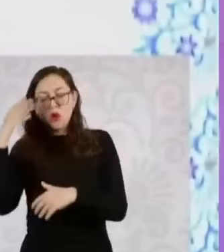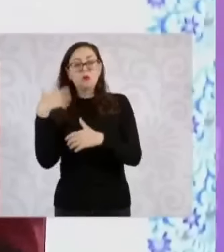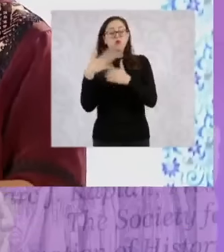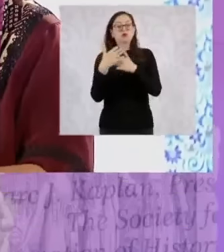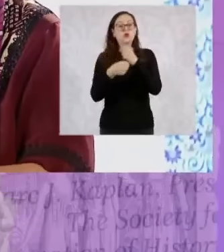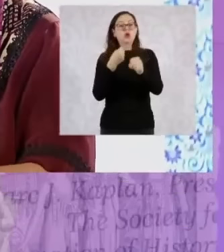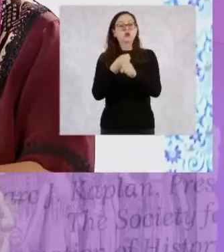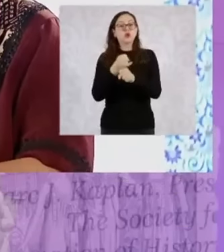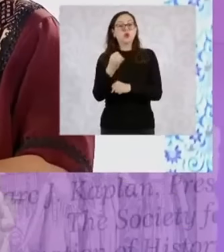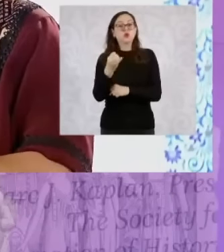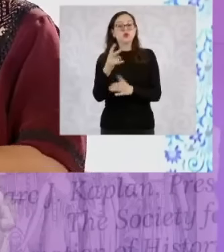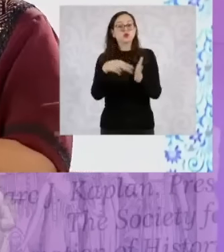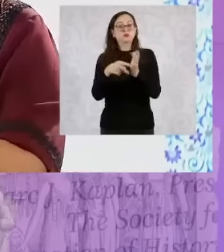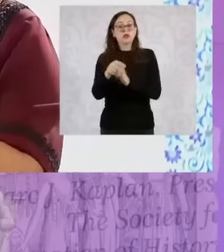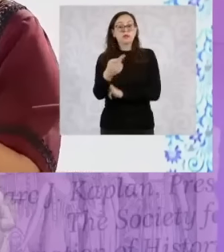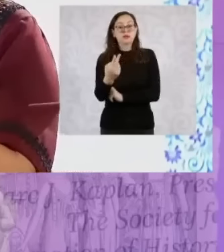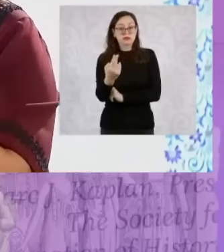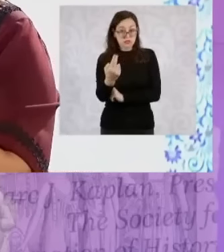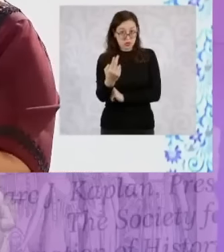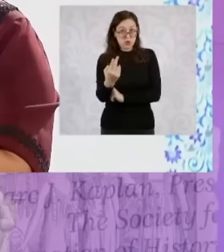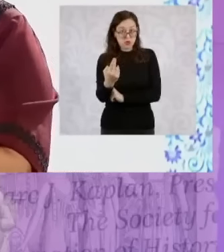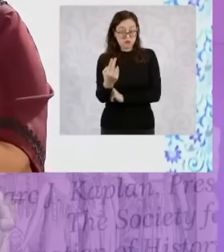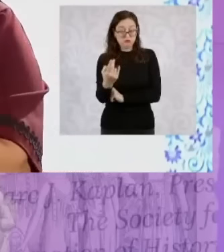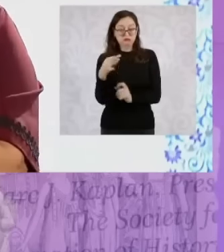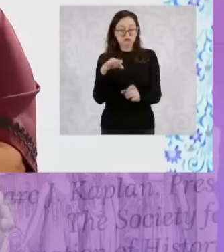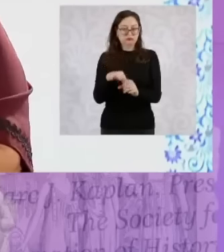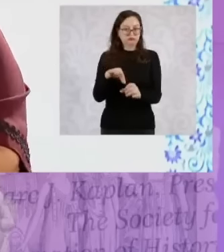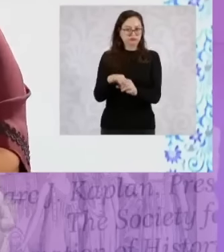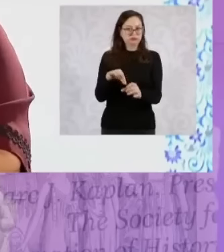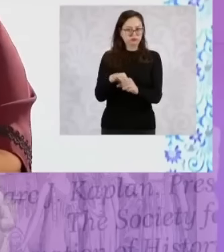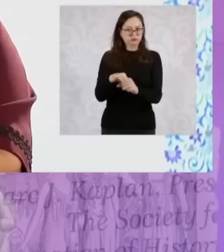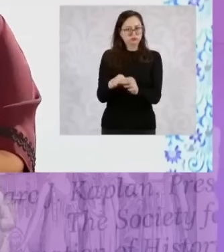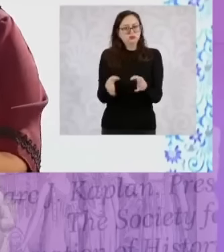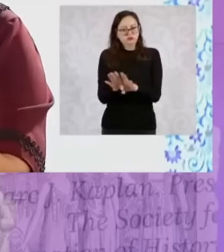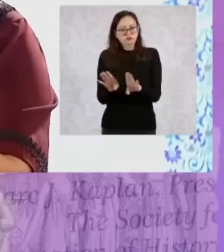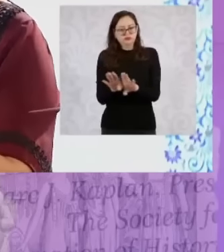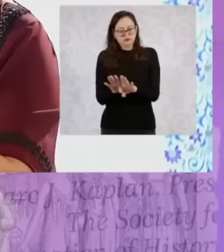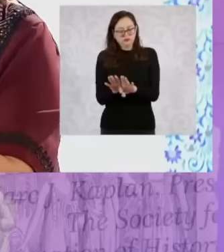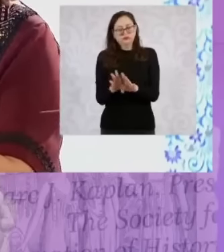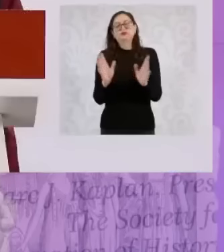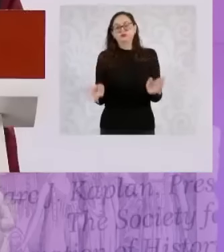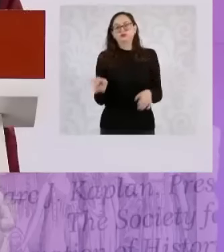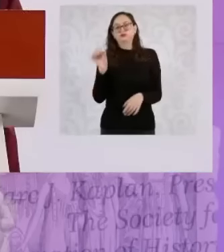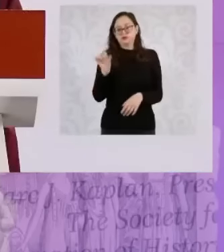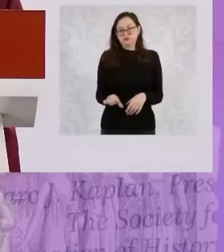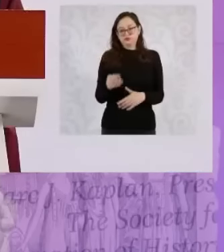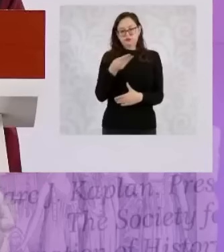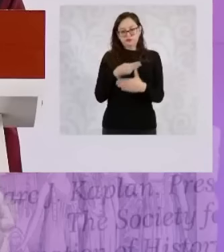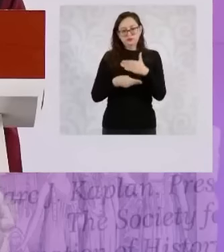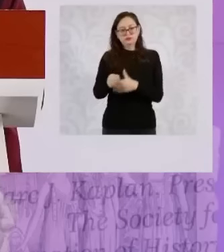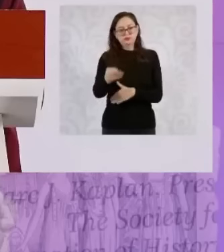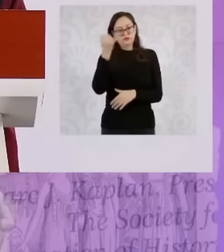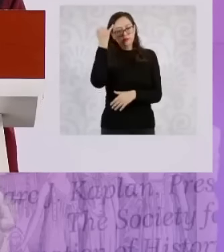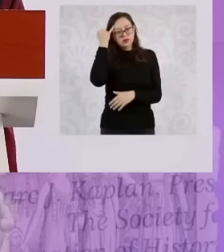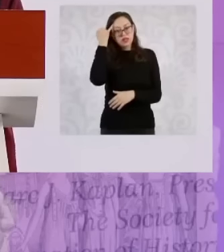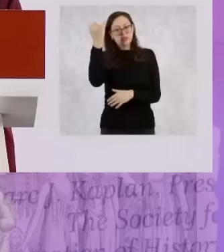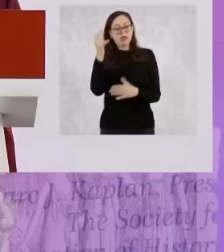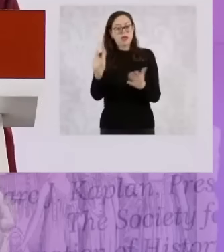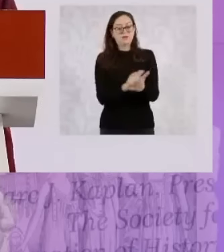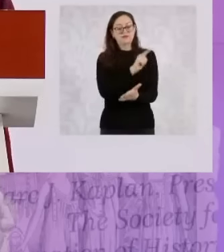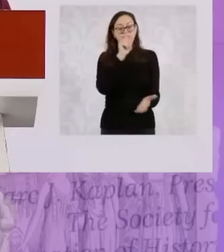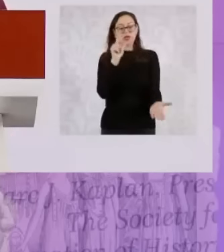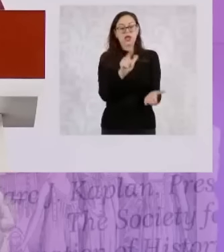dentro de los siguientes 90 días esta reforma se publicó el 15 de septiembre entonces se tiene 15 de octubre